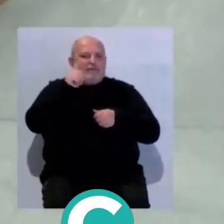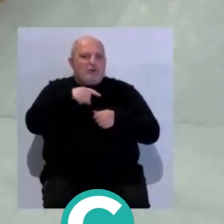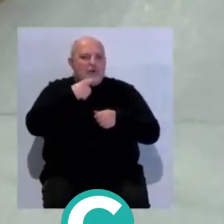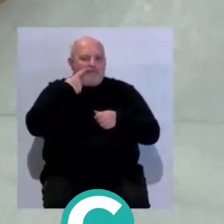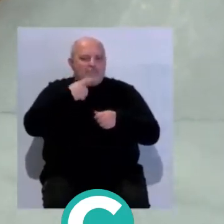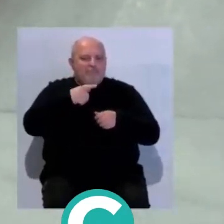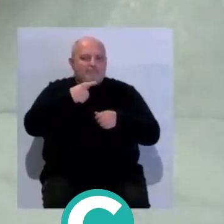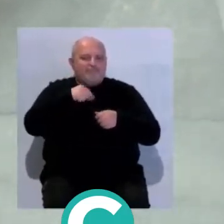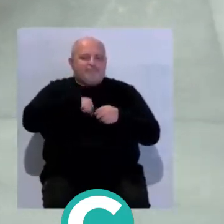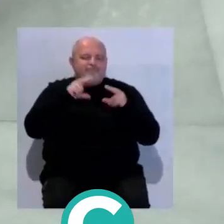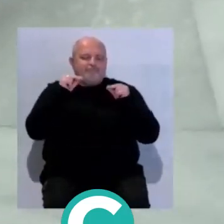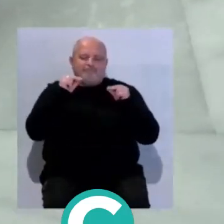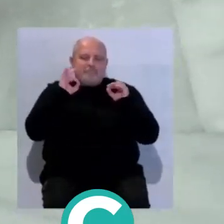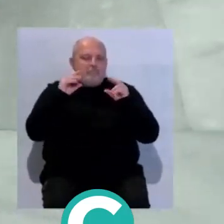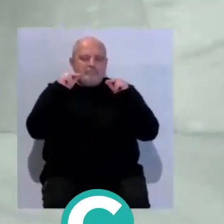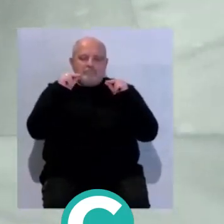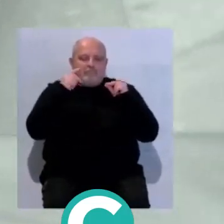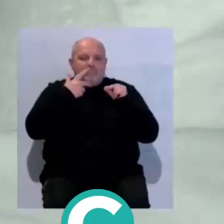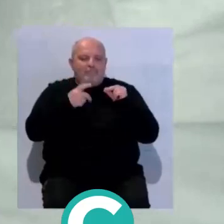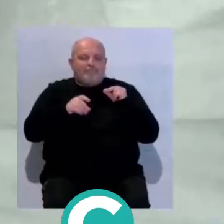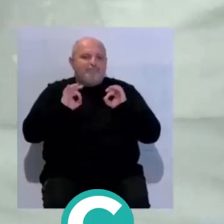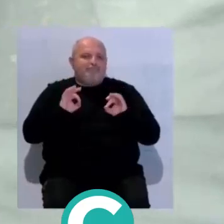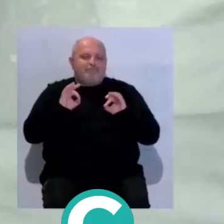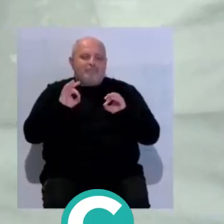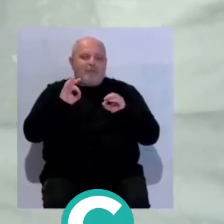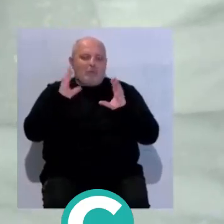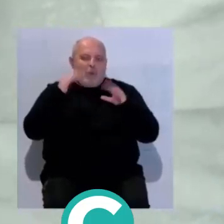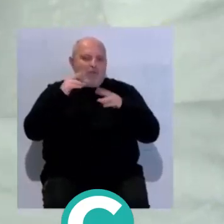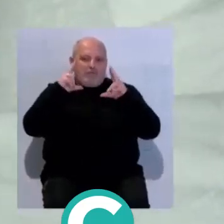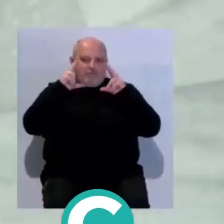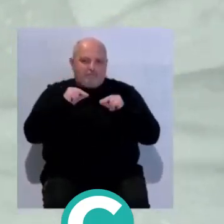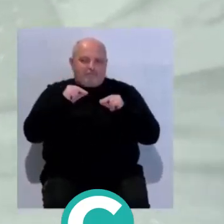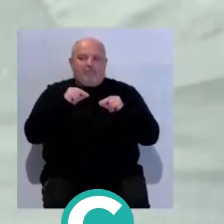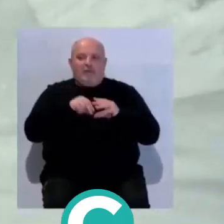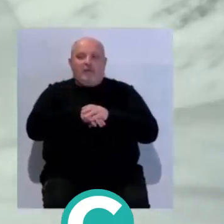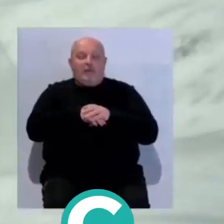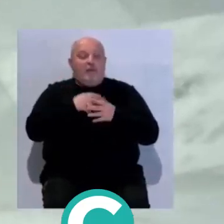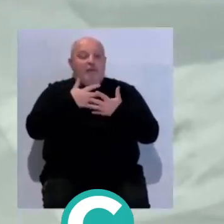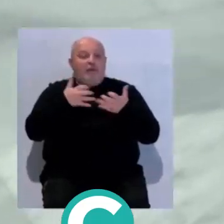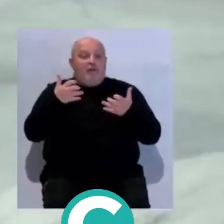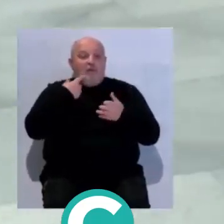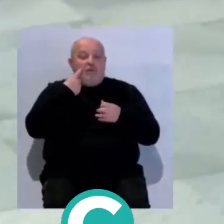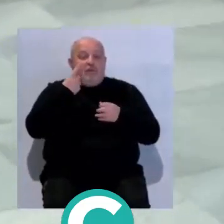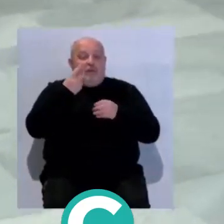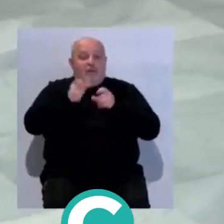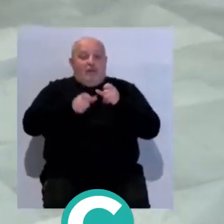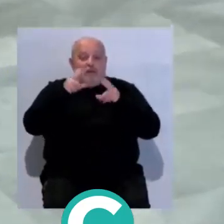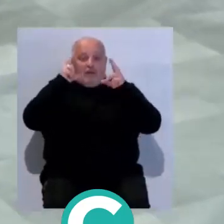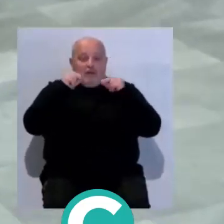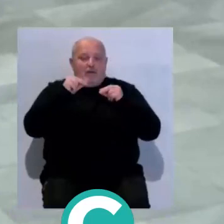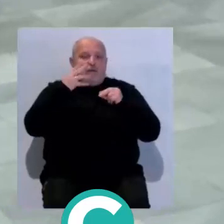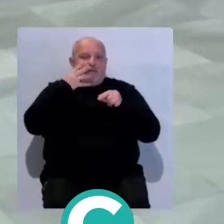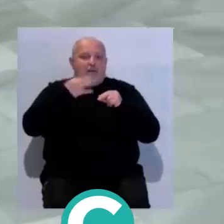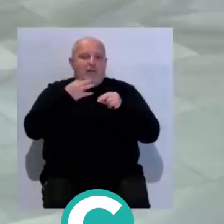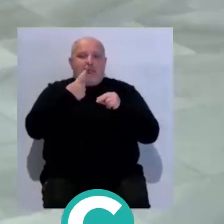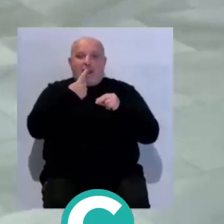responde. Y en este caso determinaríamos que la persona está inconsciente. Hay una frase que nunca se nos puede olvidar: persona inconsciente, peligro